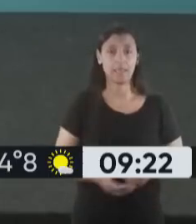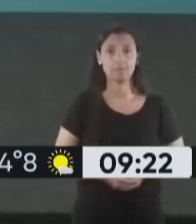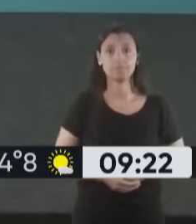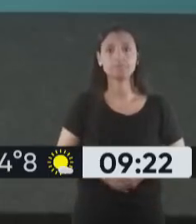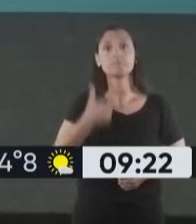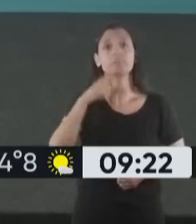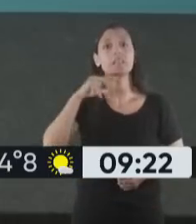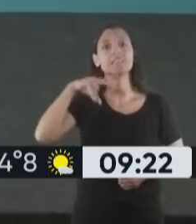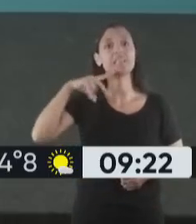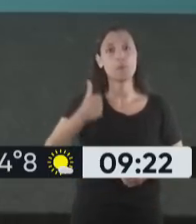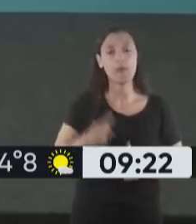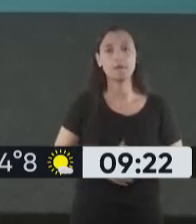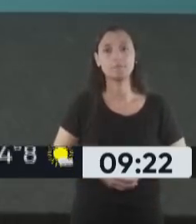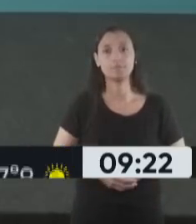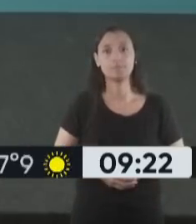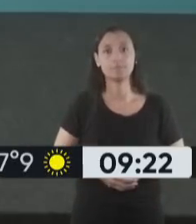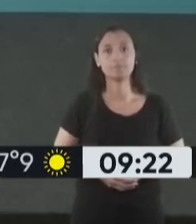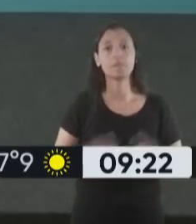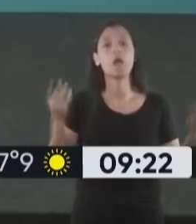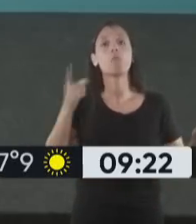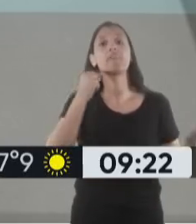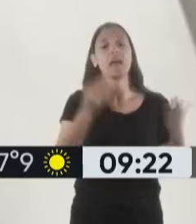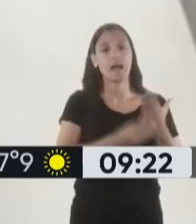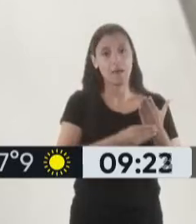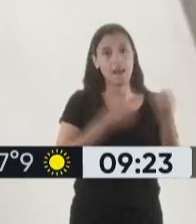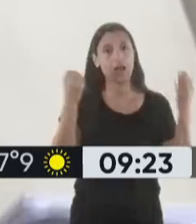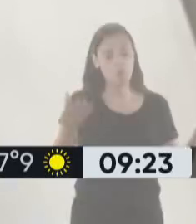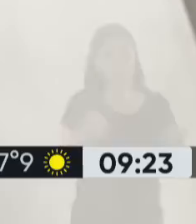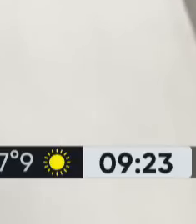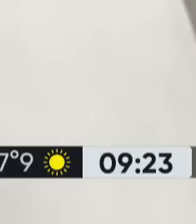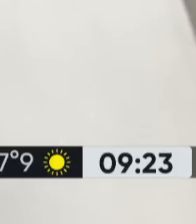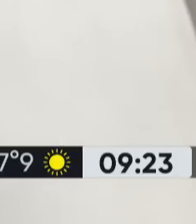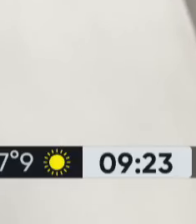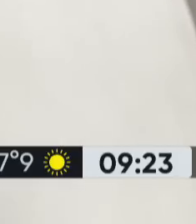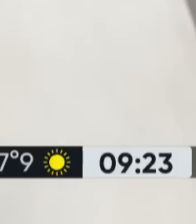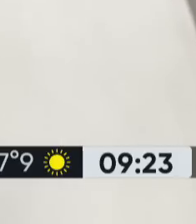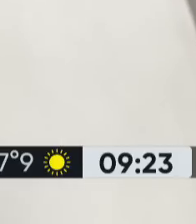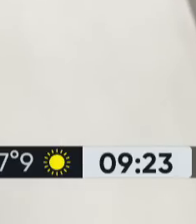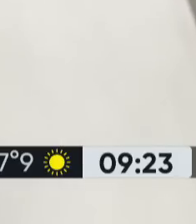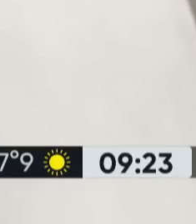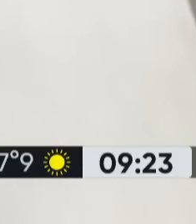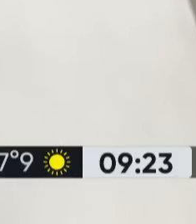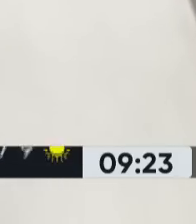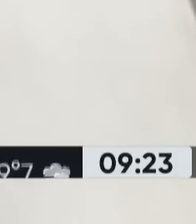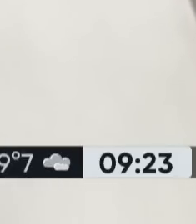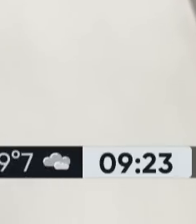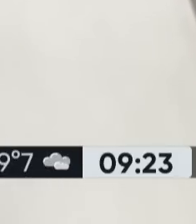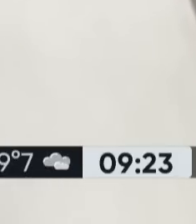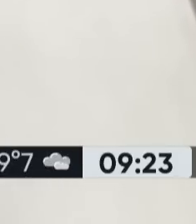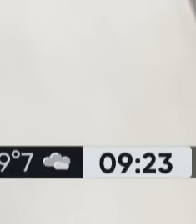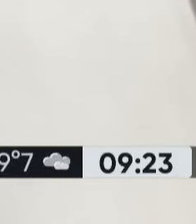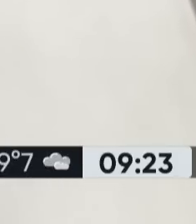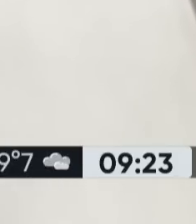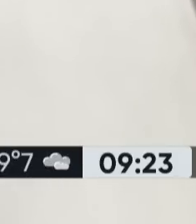Silvia Mercado, Radio High. Silvia. ¿Qué tal, Gabriela? Buenos días, ¿cómo le va? Bueno, usted le dijo al colega Nicolás